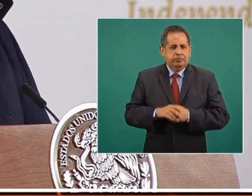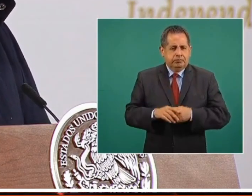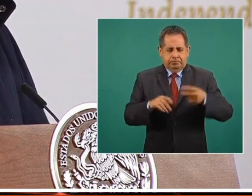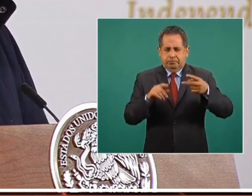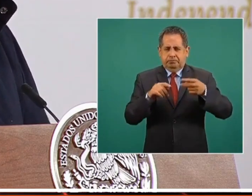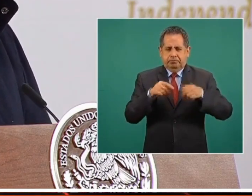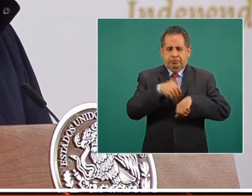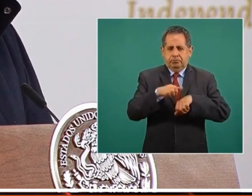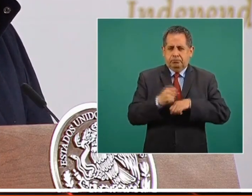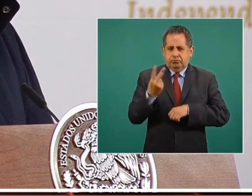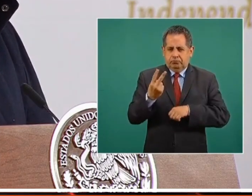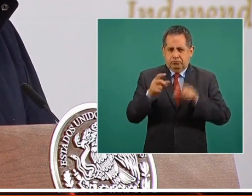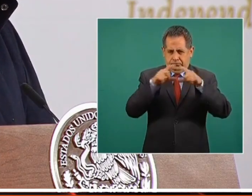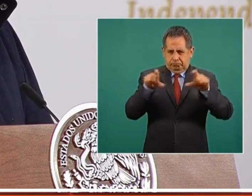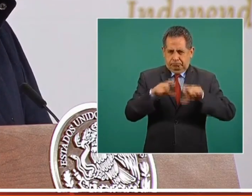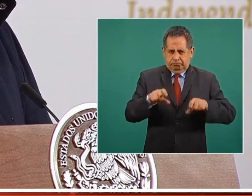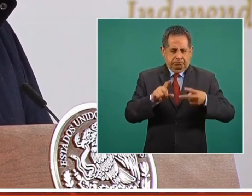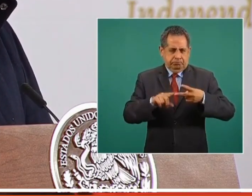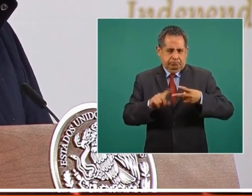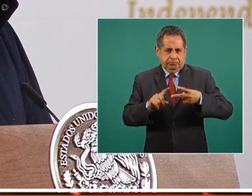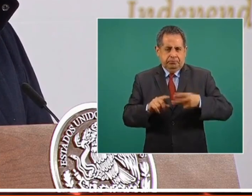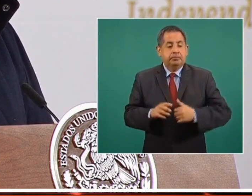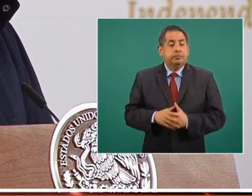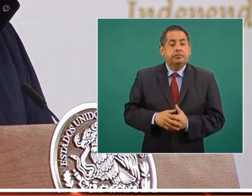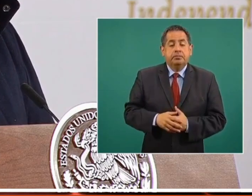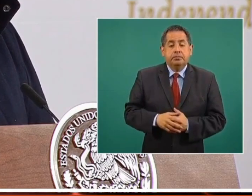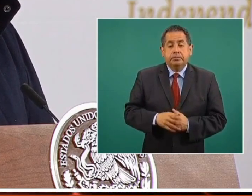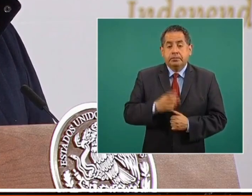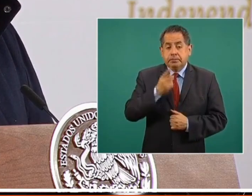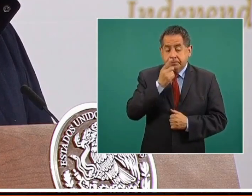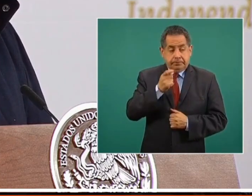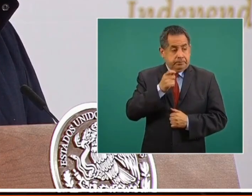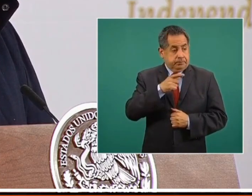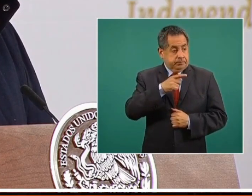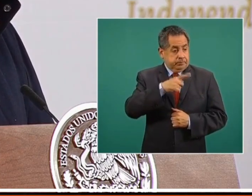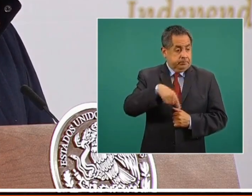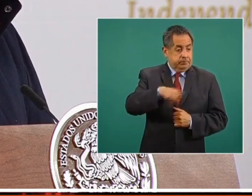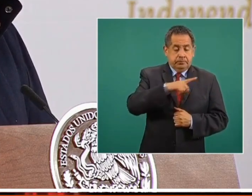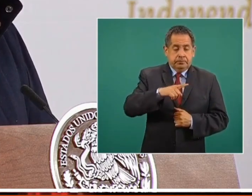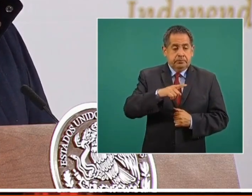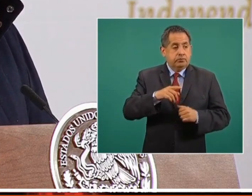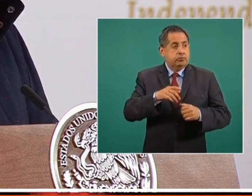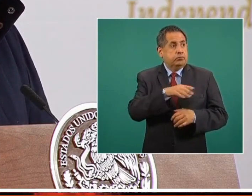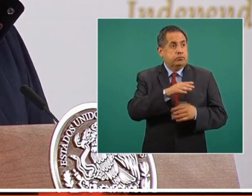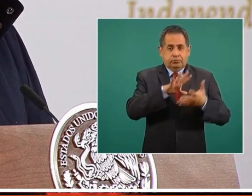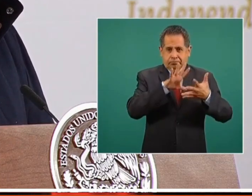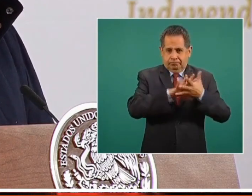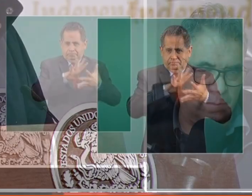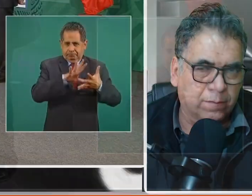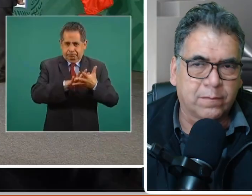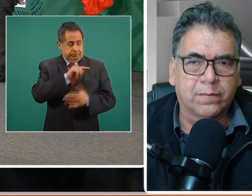del contrato dice: la responsabilidad en la operación y seguridad de cada